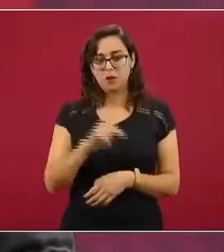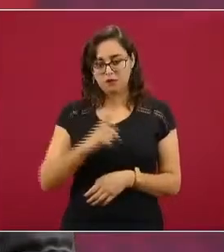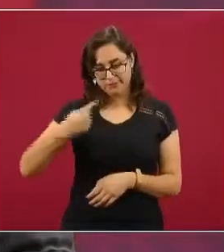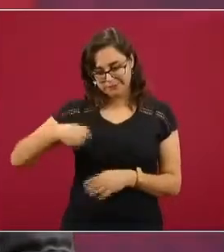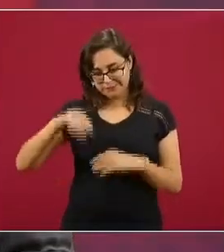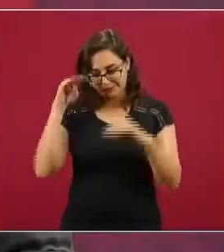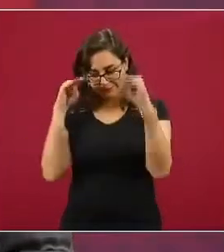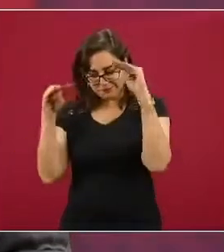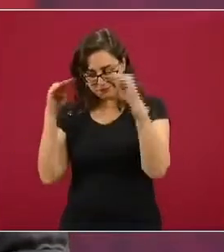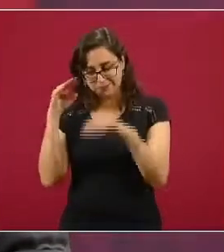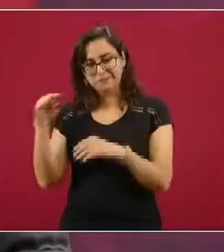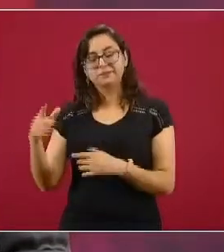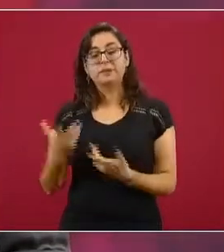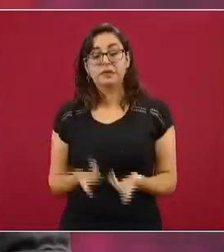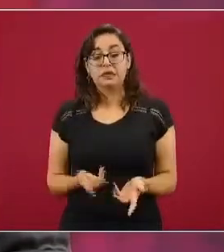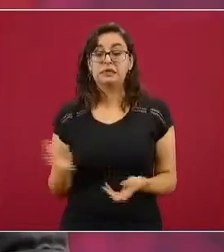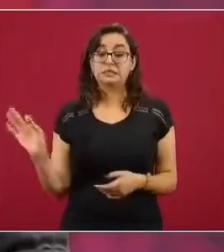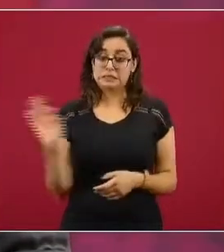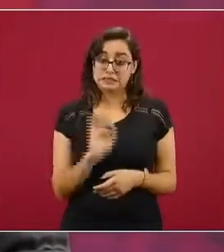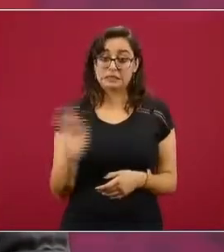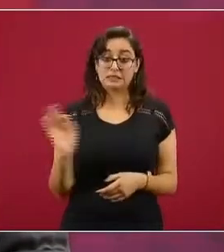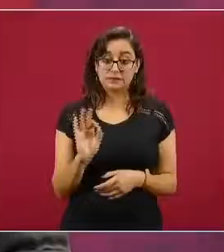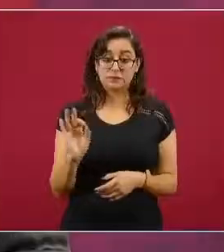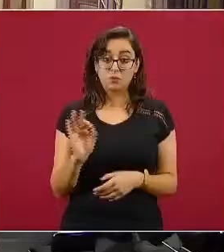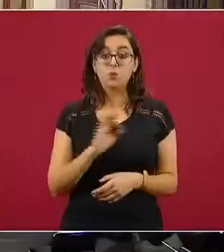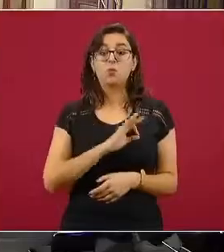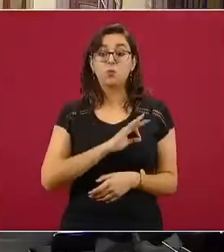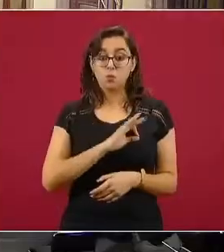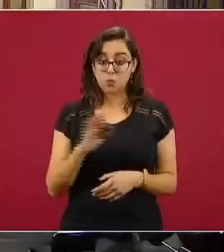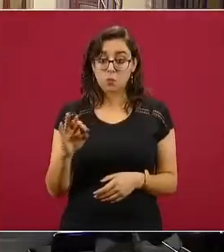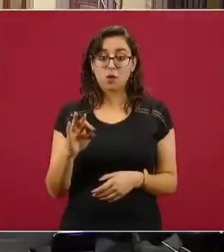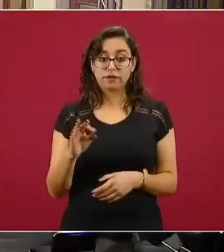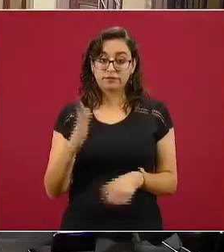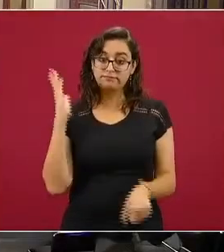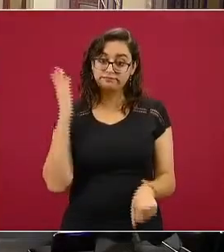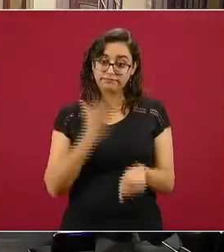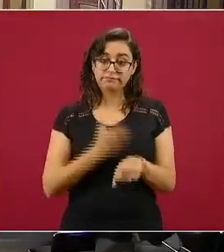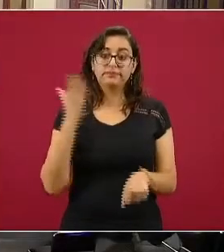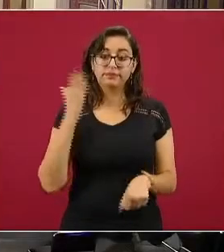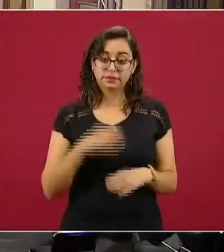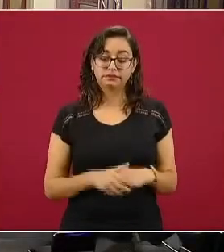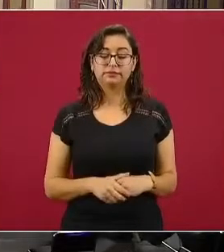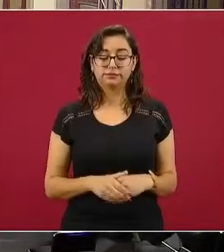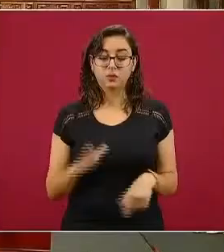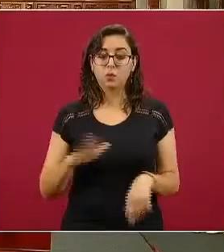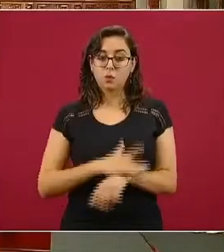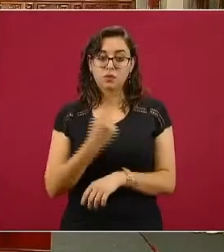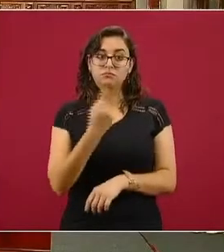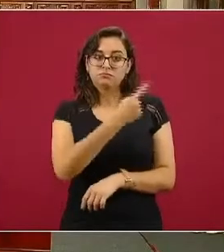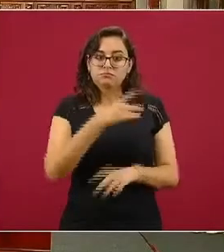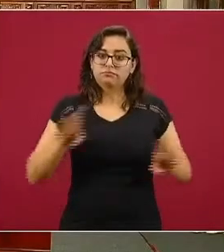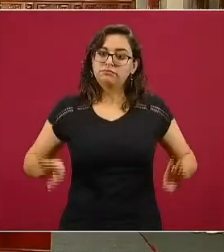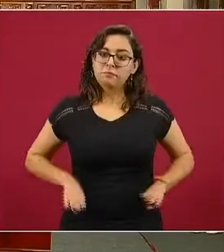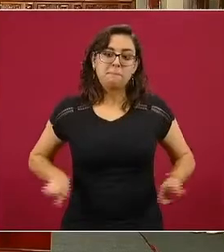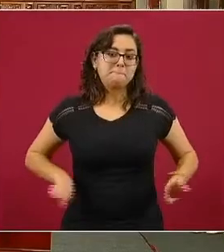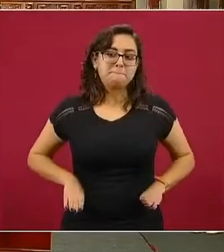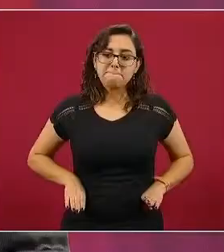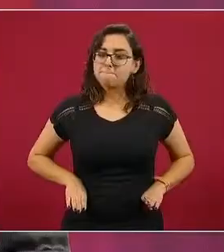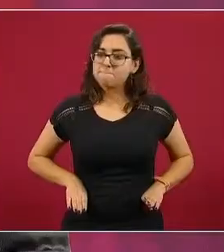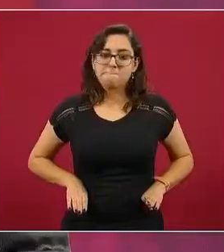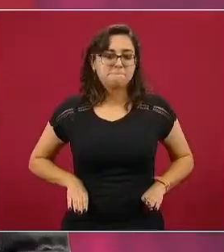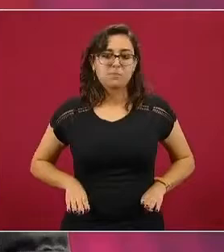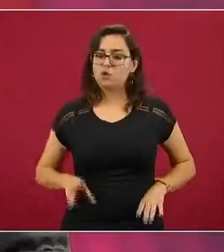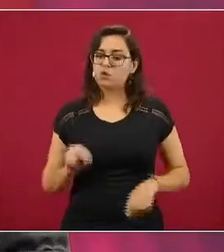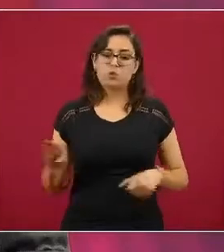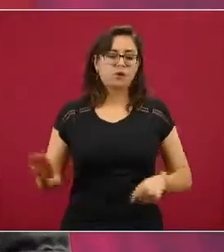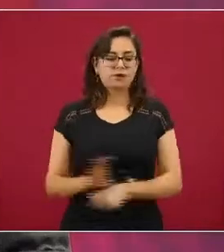estamos analizando. De ser así, podría ser acreedor Gilead de una sanción por este comportamiento que definitivamente no